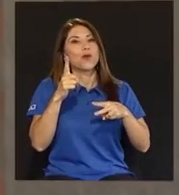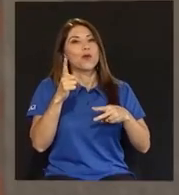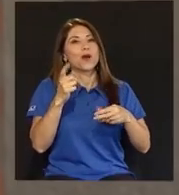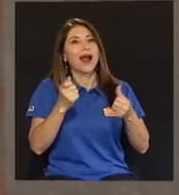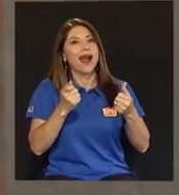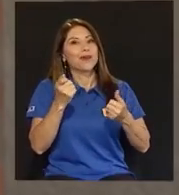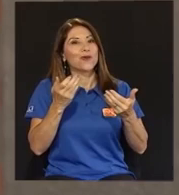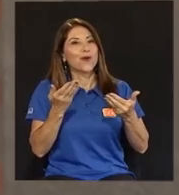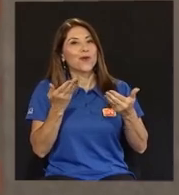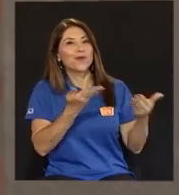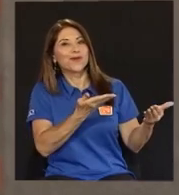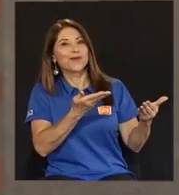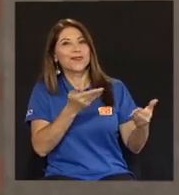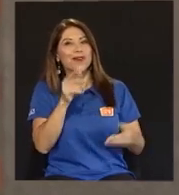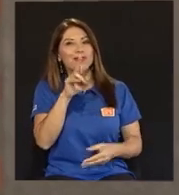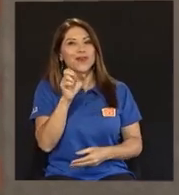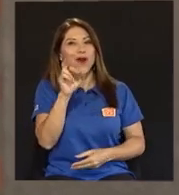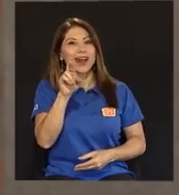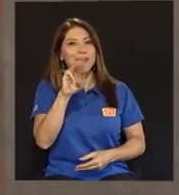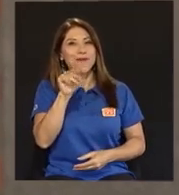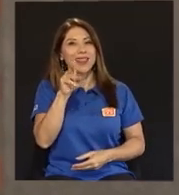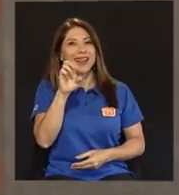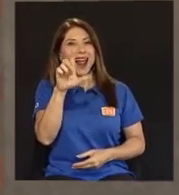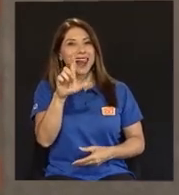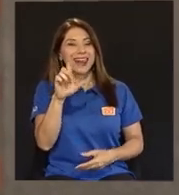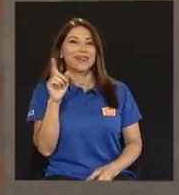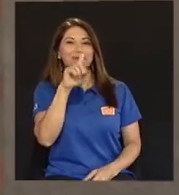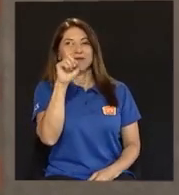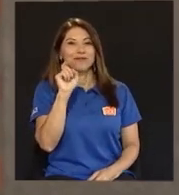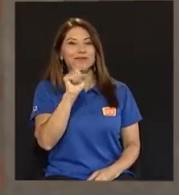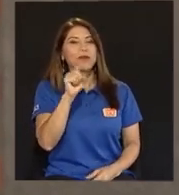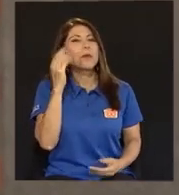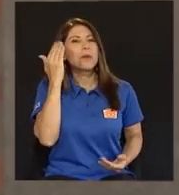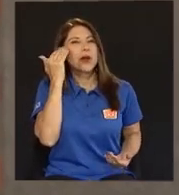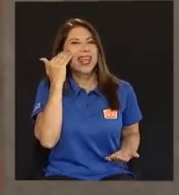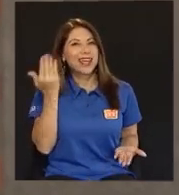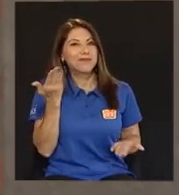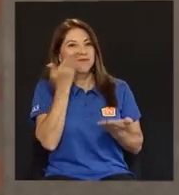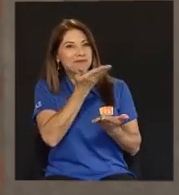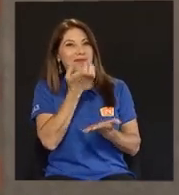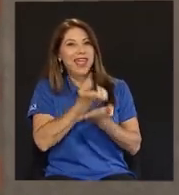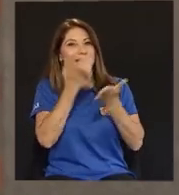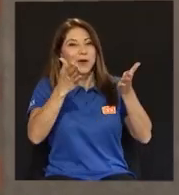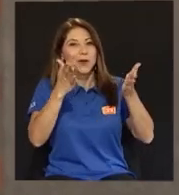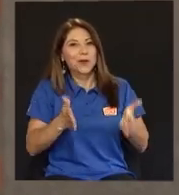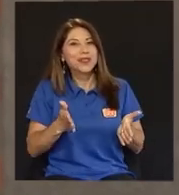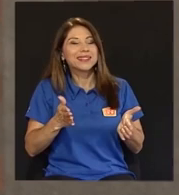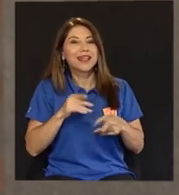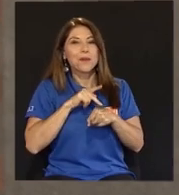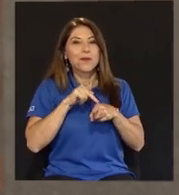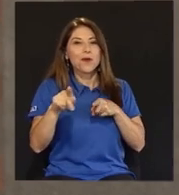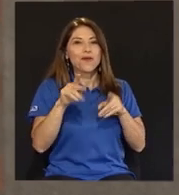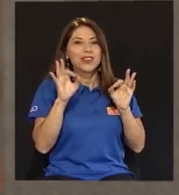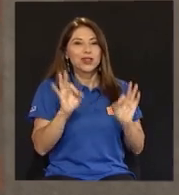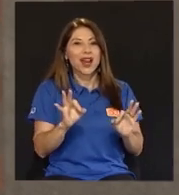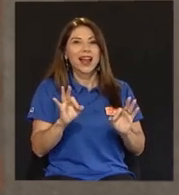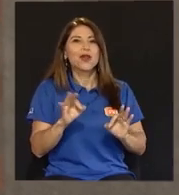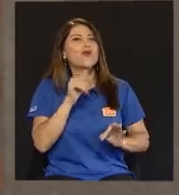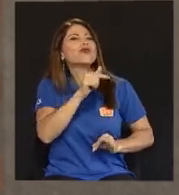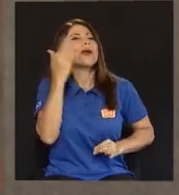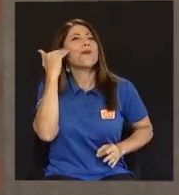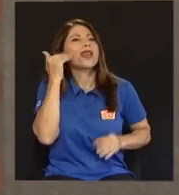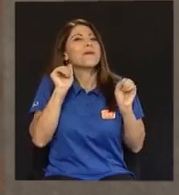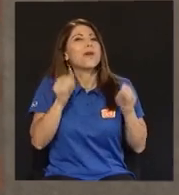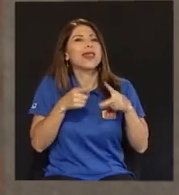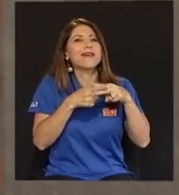Don Roger Madrigal. ¿Por qué, don Roger, además de ser un economista profesional, usted puede reparar